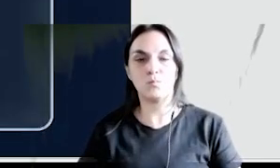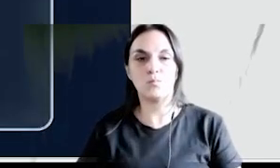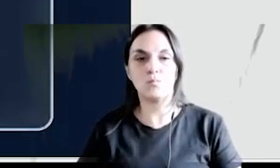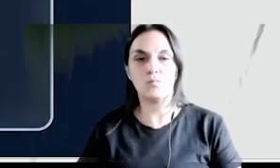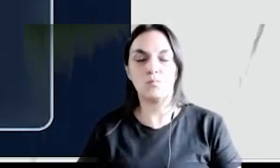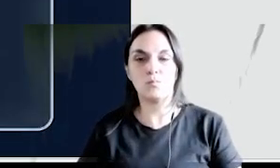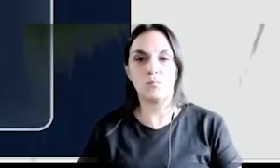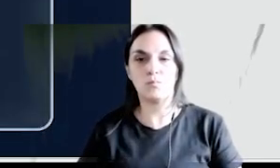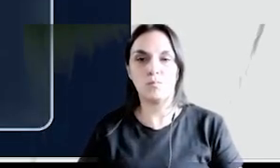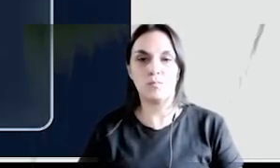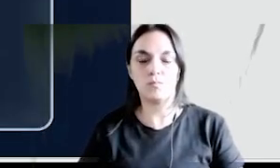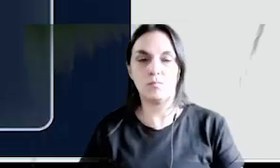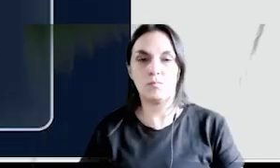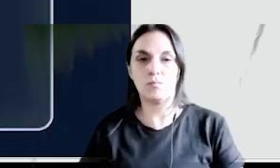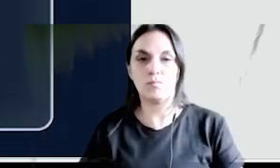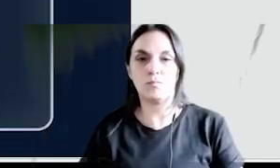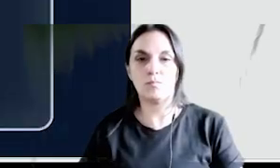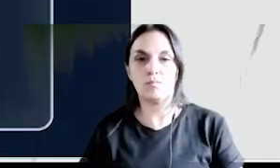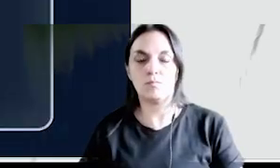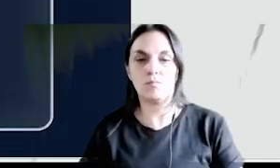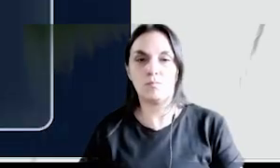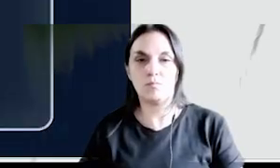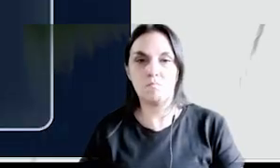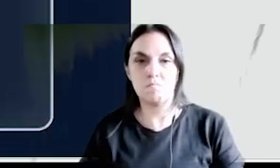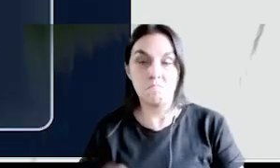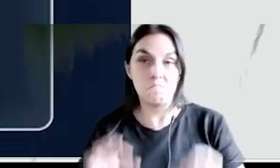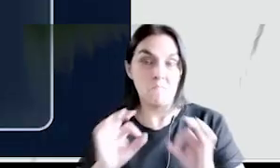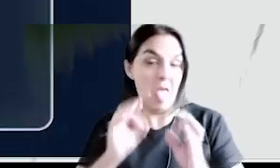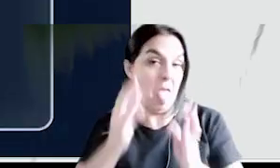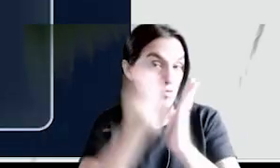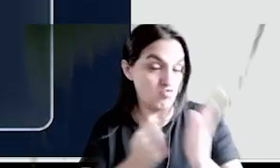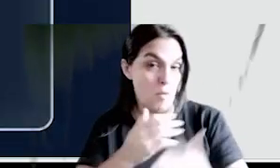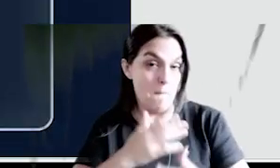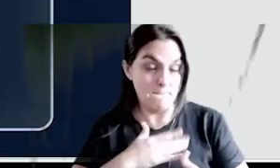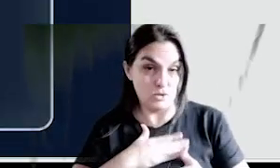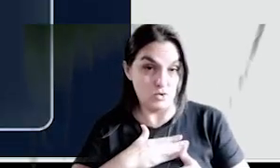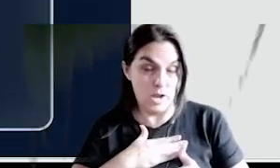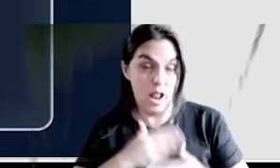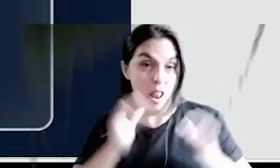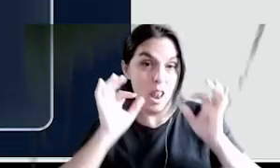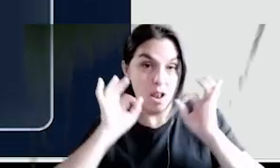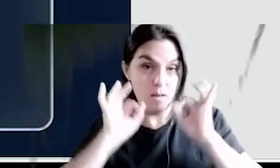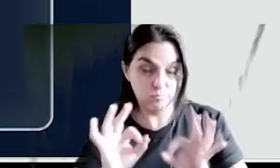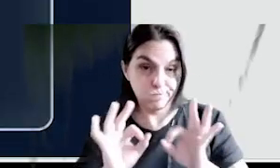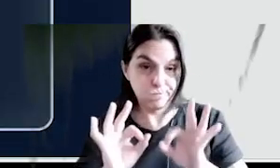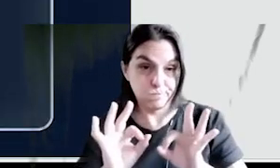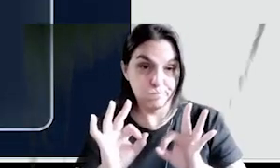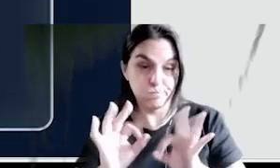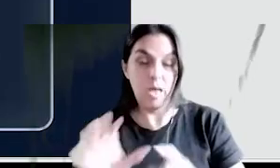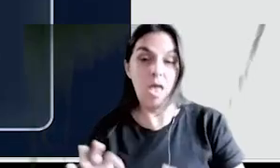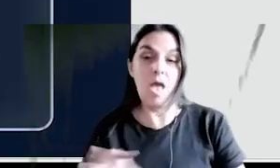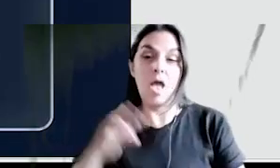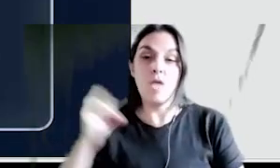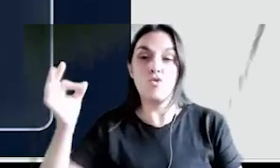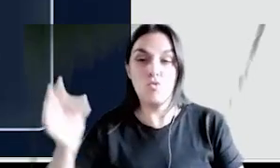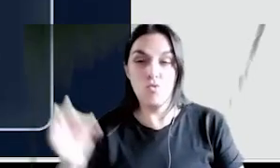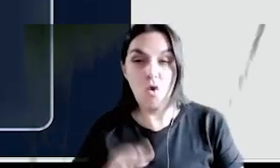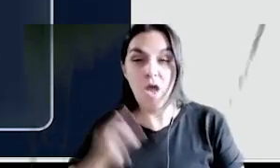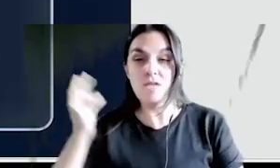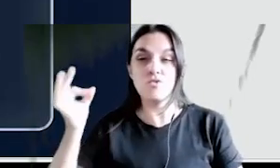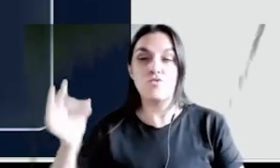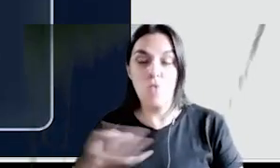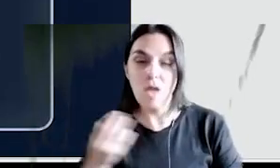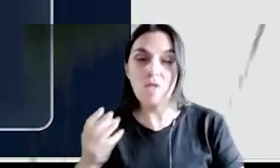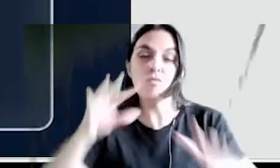Después de que pasamos lo que son las deducciones personales, que es lo primero que nos pide el CIRADIG, donde cada año lo tenemos que confirmar. Si ustedes